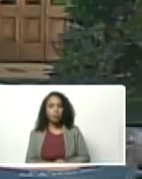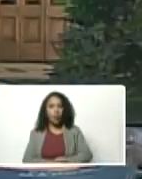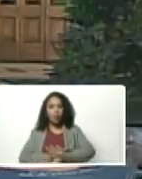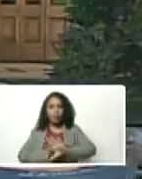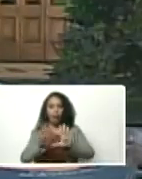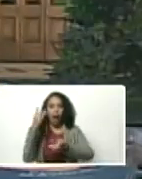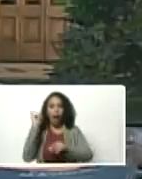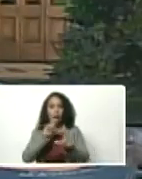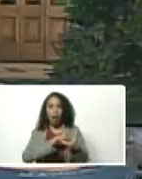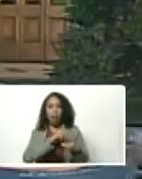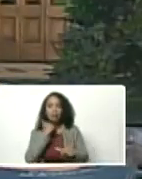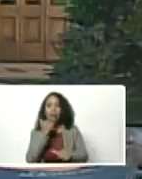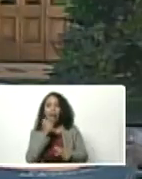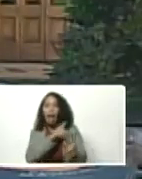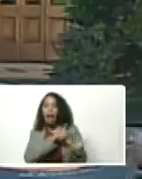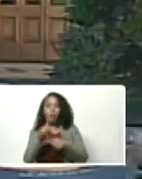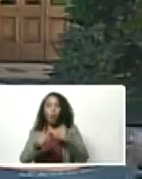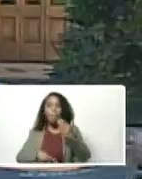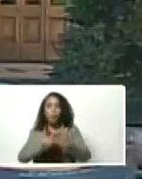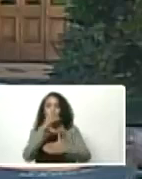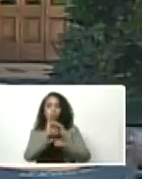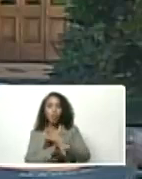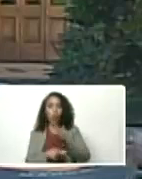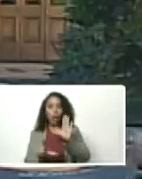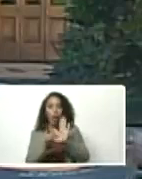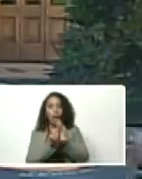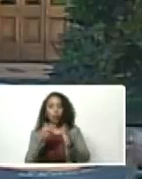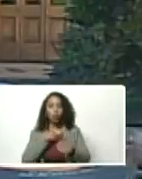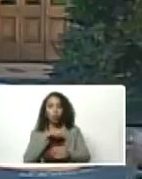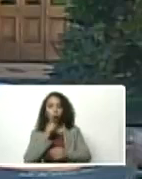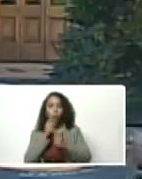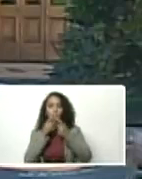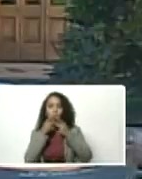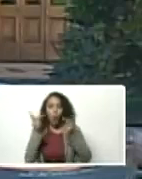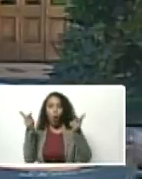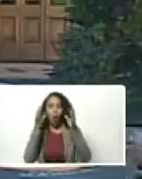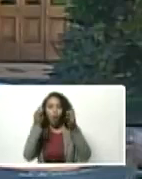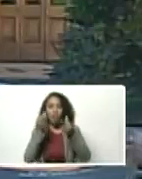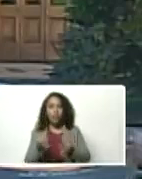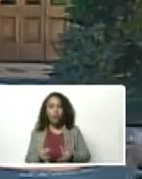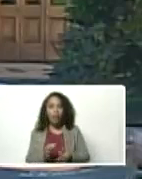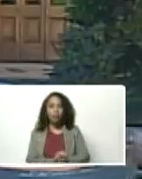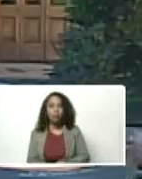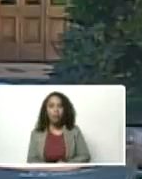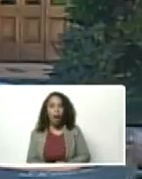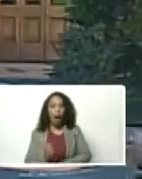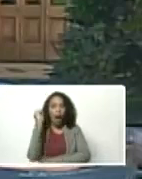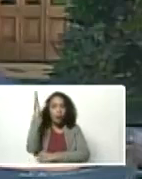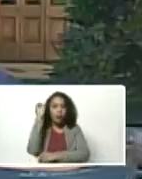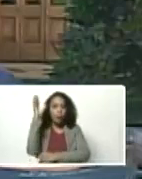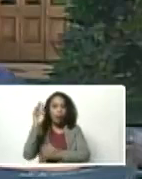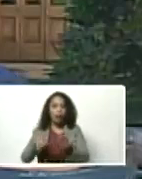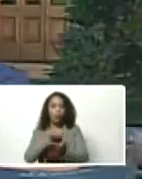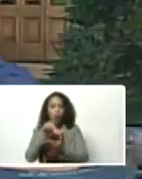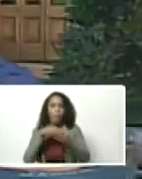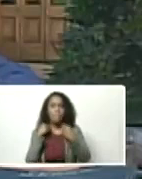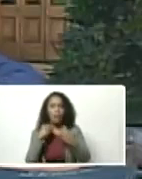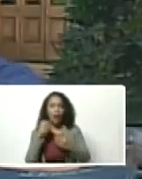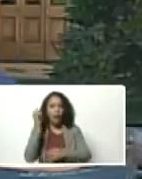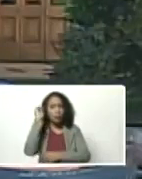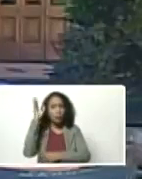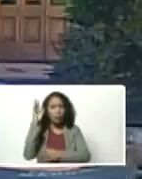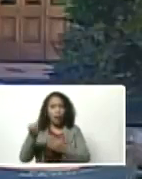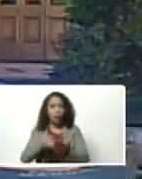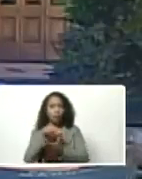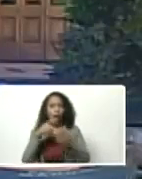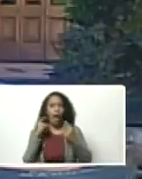tenemos casi listo el proyecto de ley que vamos a remitir, a entregar oficialmente a la Asamblea Nacional para que la Asamblea Nacional